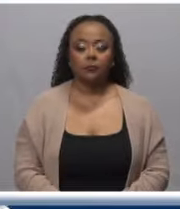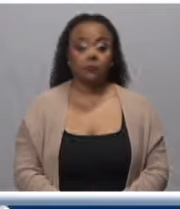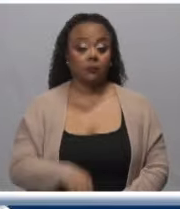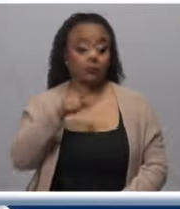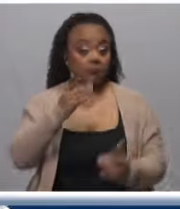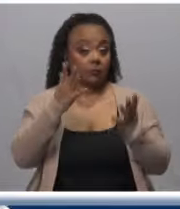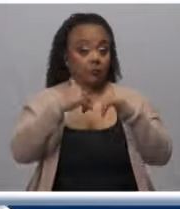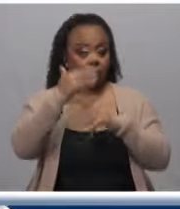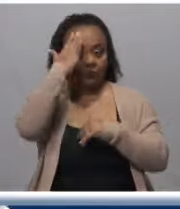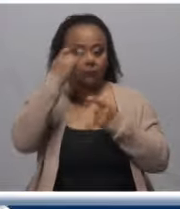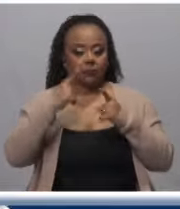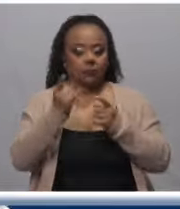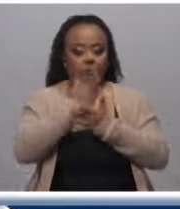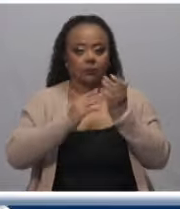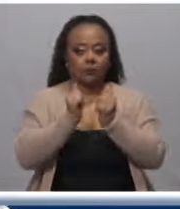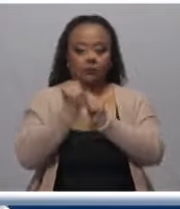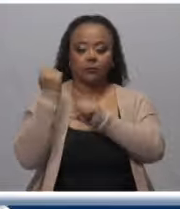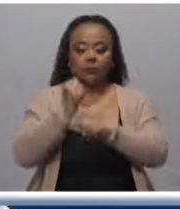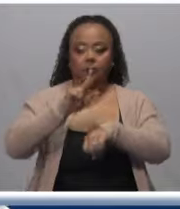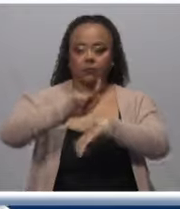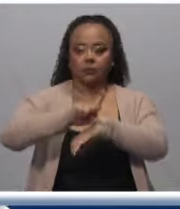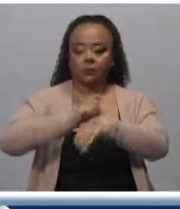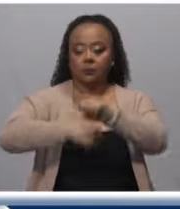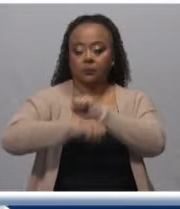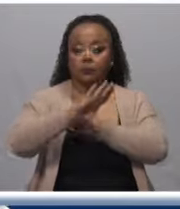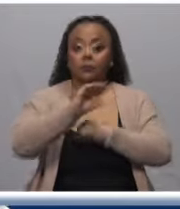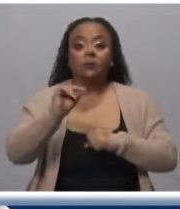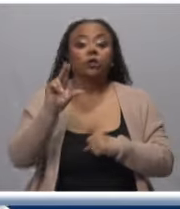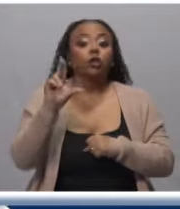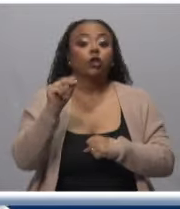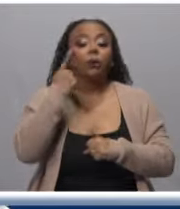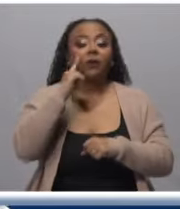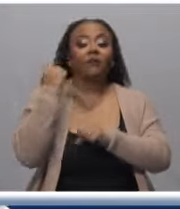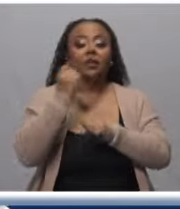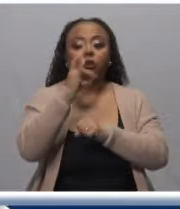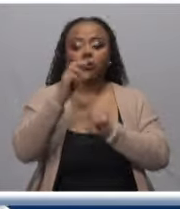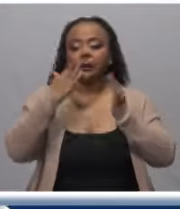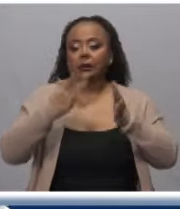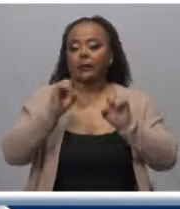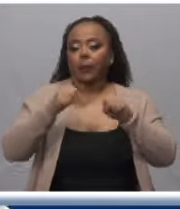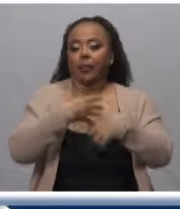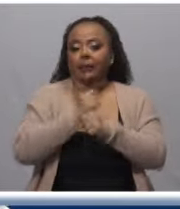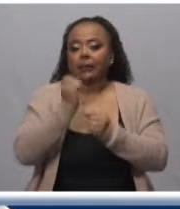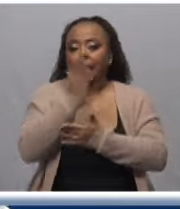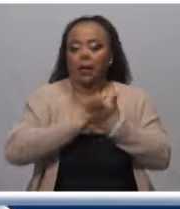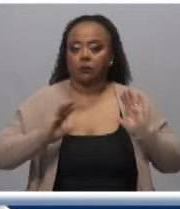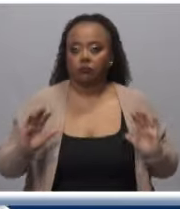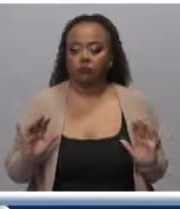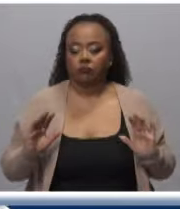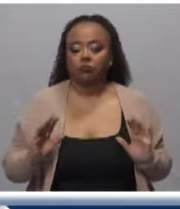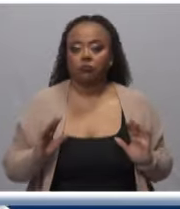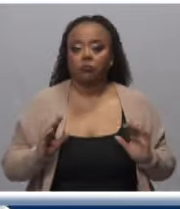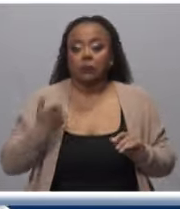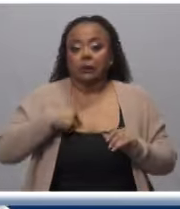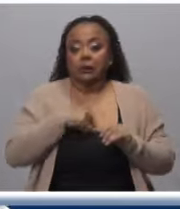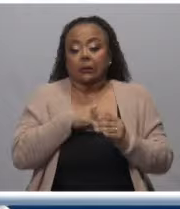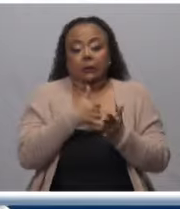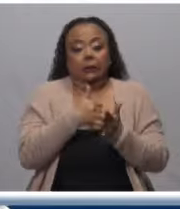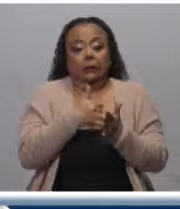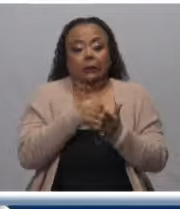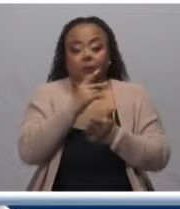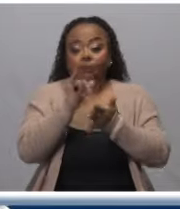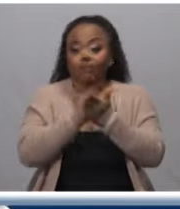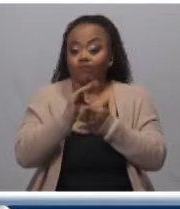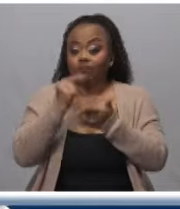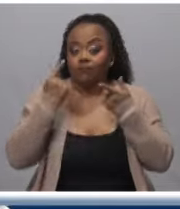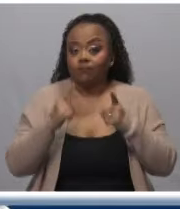es porque sucede algo con la federación paraguaya fútbol y no porque la federación costarricense pueda hacer algo aquí estamos guindando de un hilo Y si esto